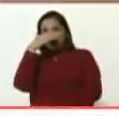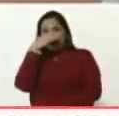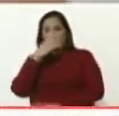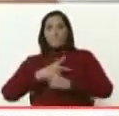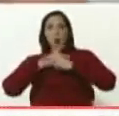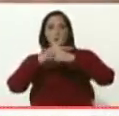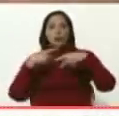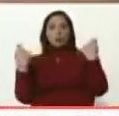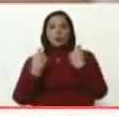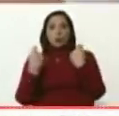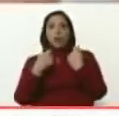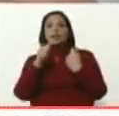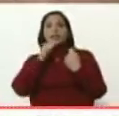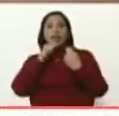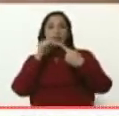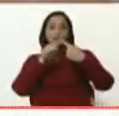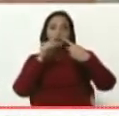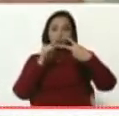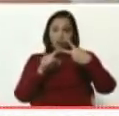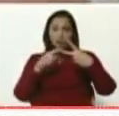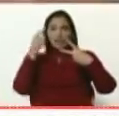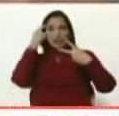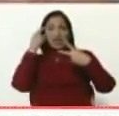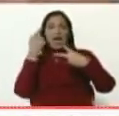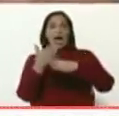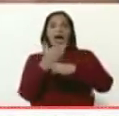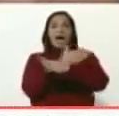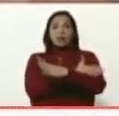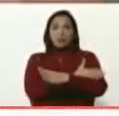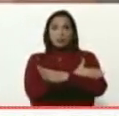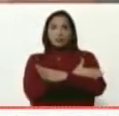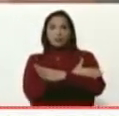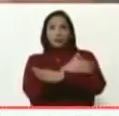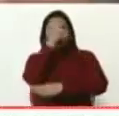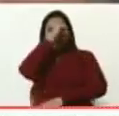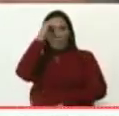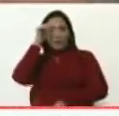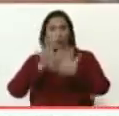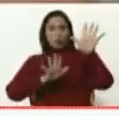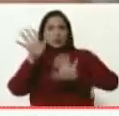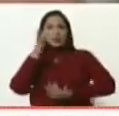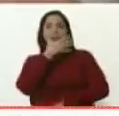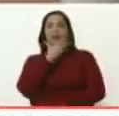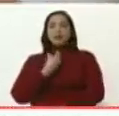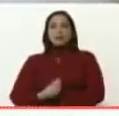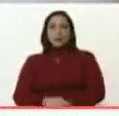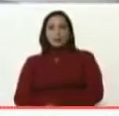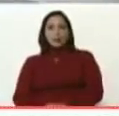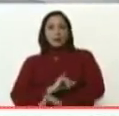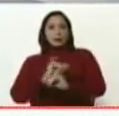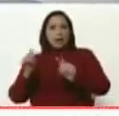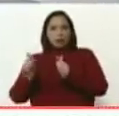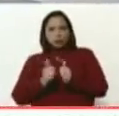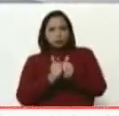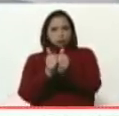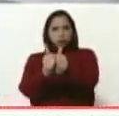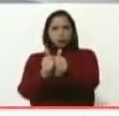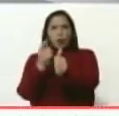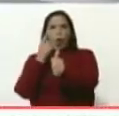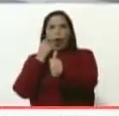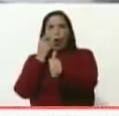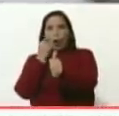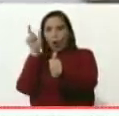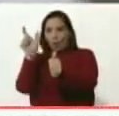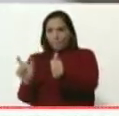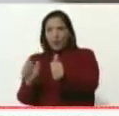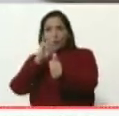Popular, quienes, por cierto, los días antes, el domingo 15 de diciembre, habían acompañado al señor Juan Guaidó